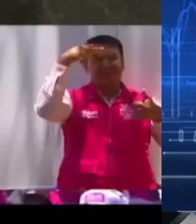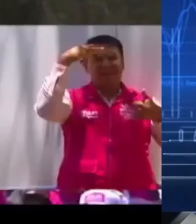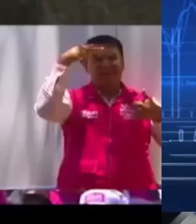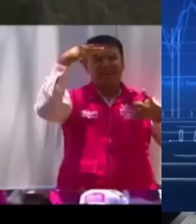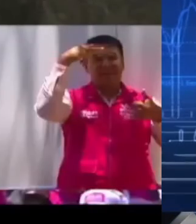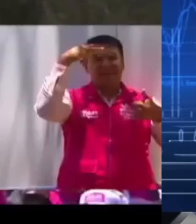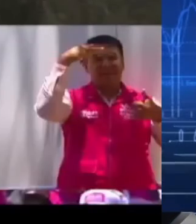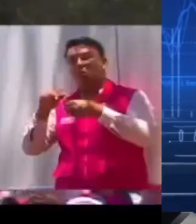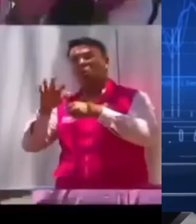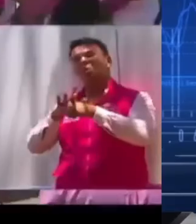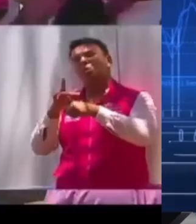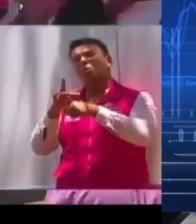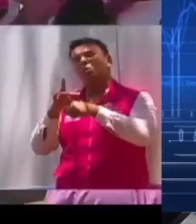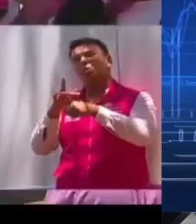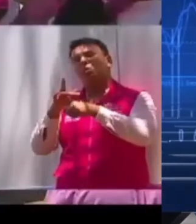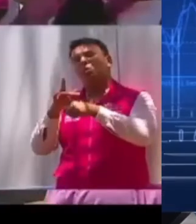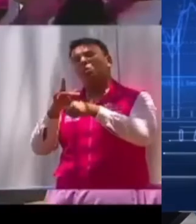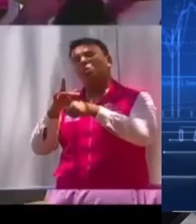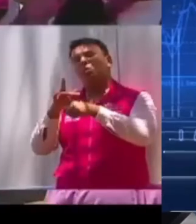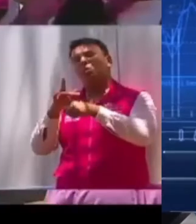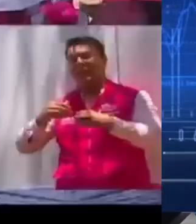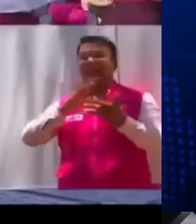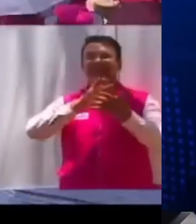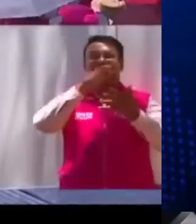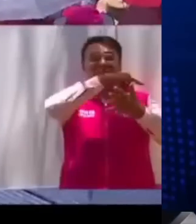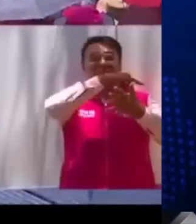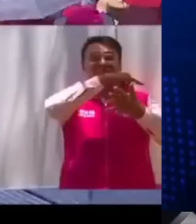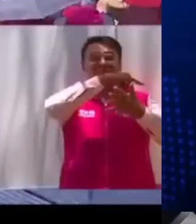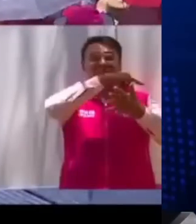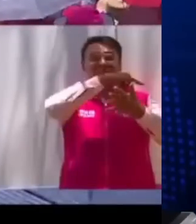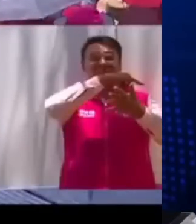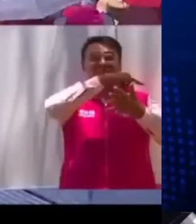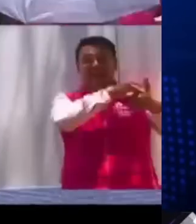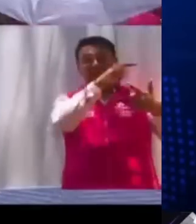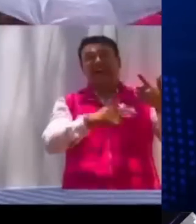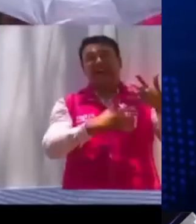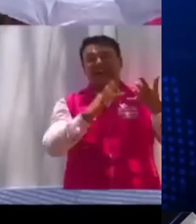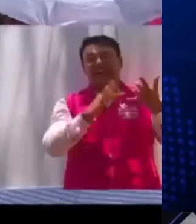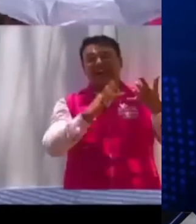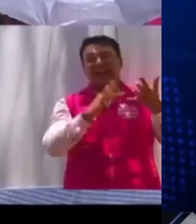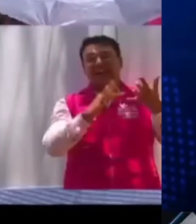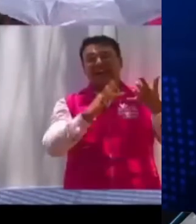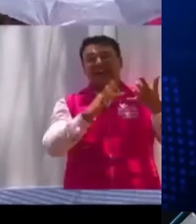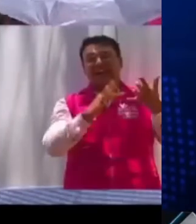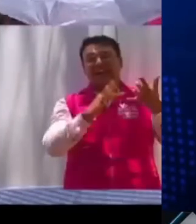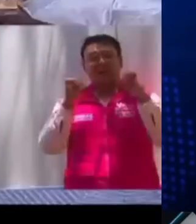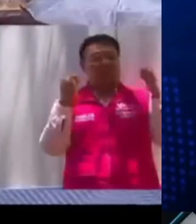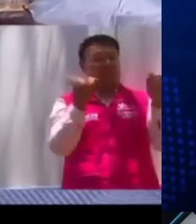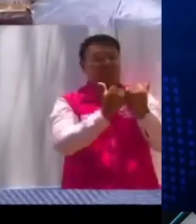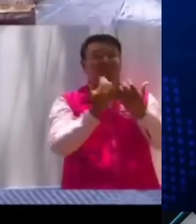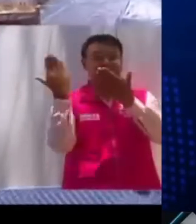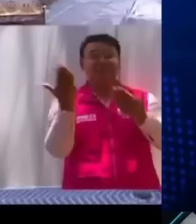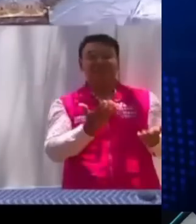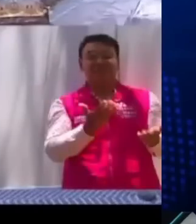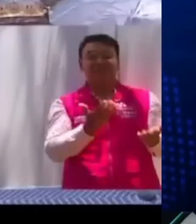Gracias a todas y a todos hoy asumo César este compromiso lo